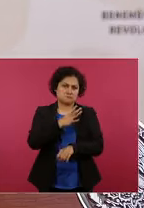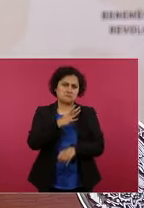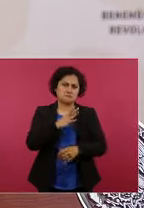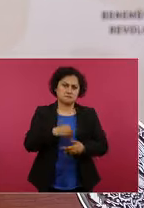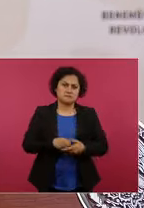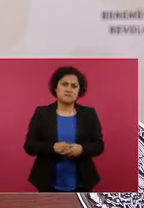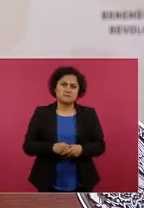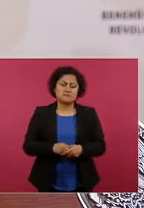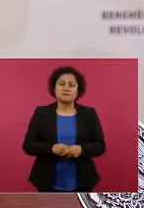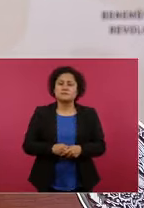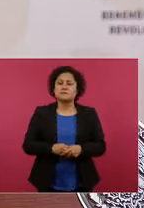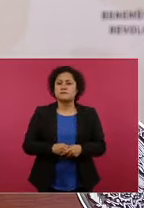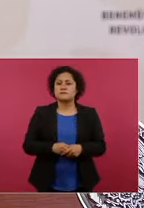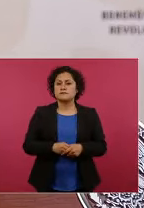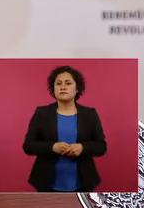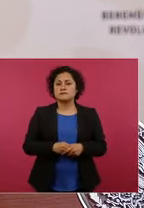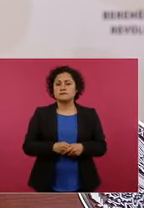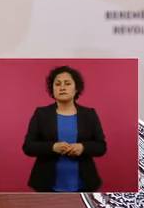Conozco